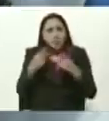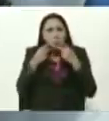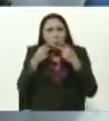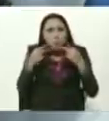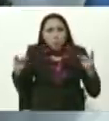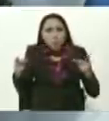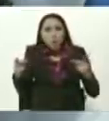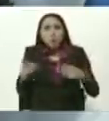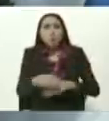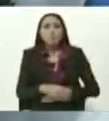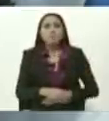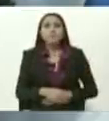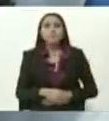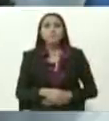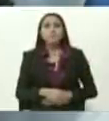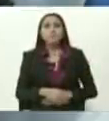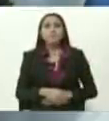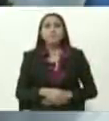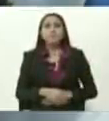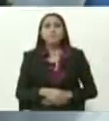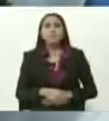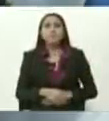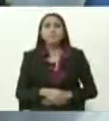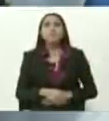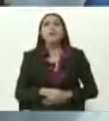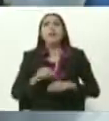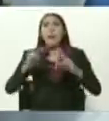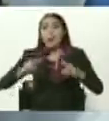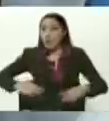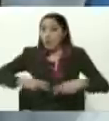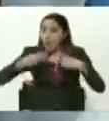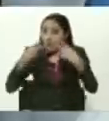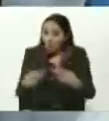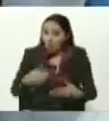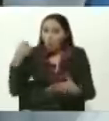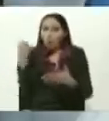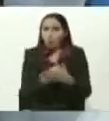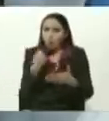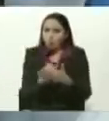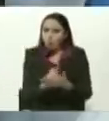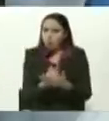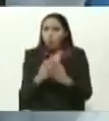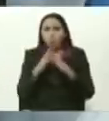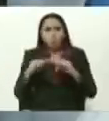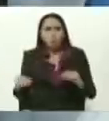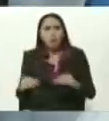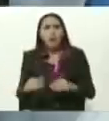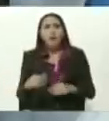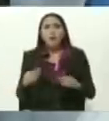venezolano, queda a la vanguardia de la lucha contra la impunidad.